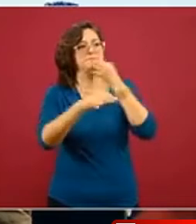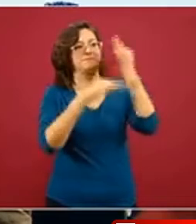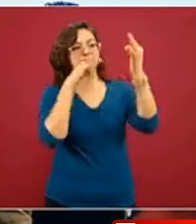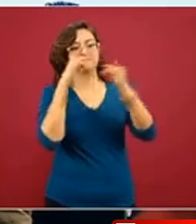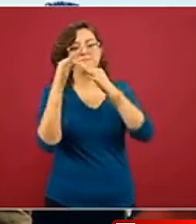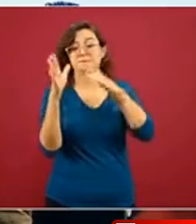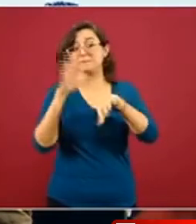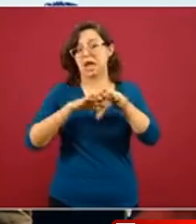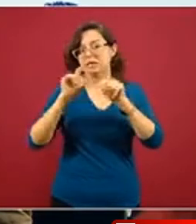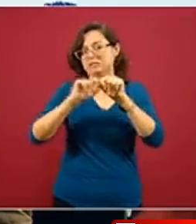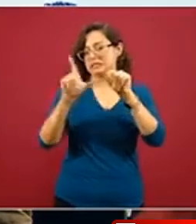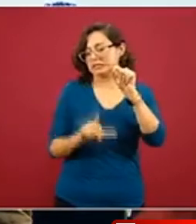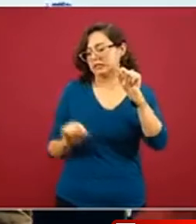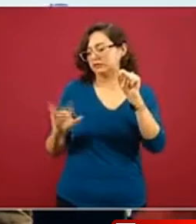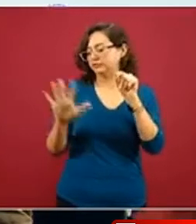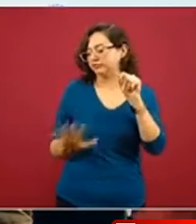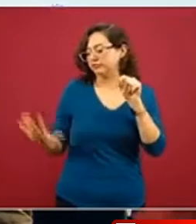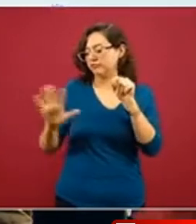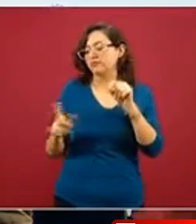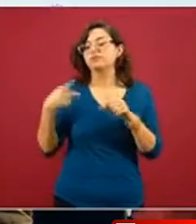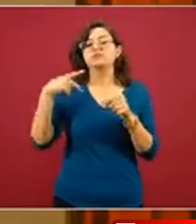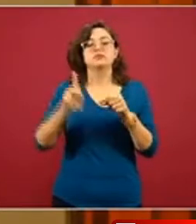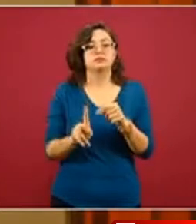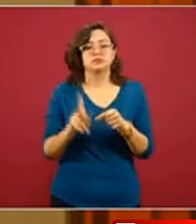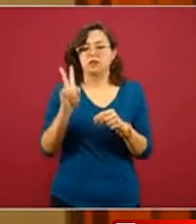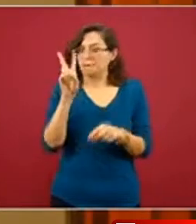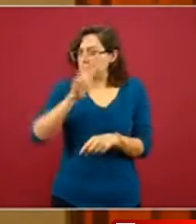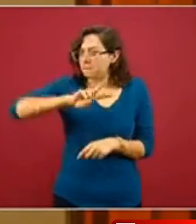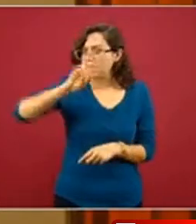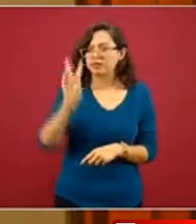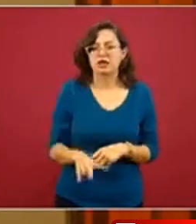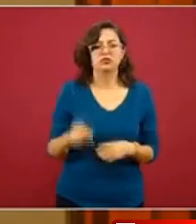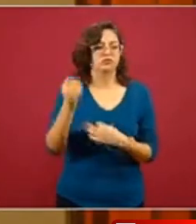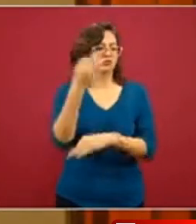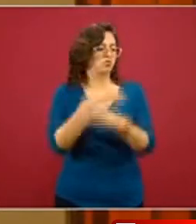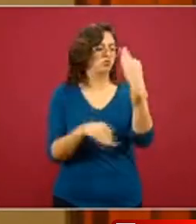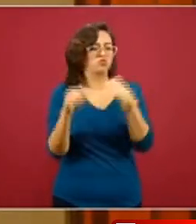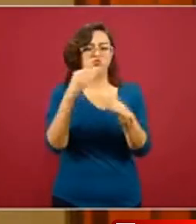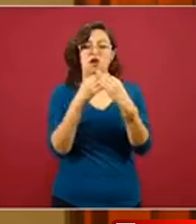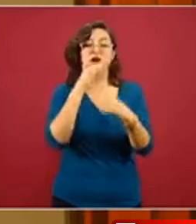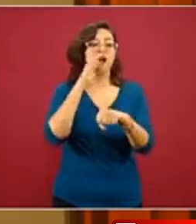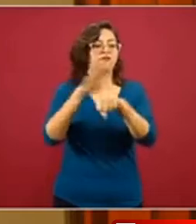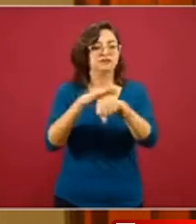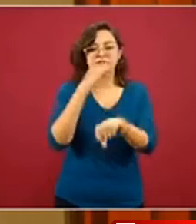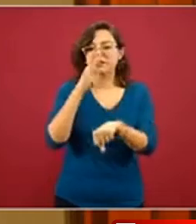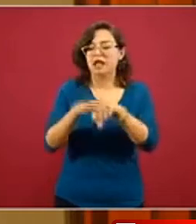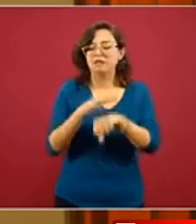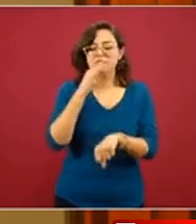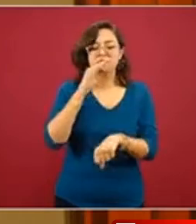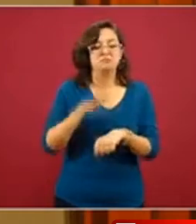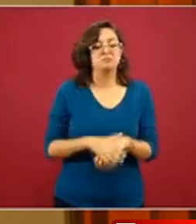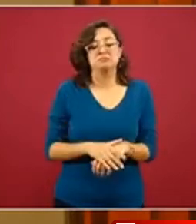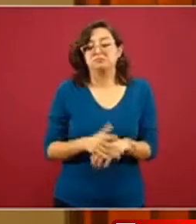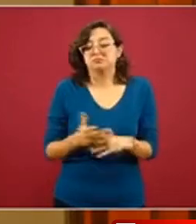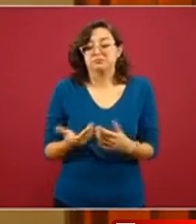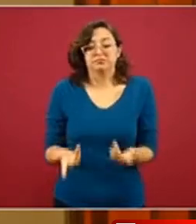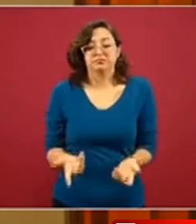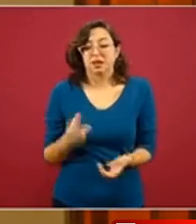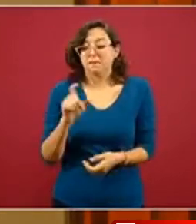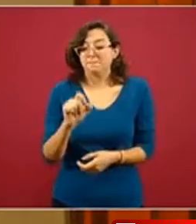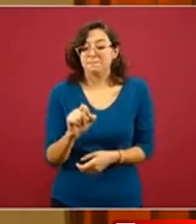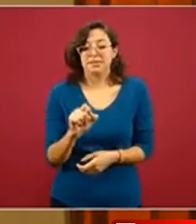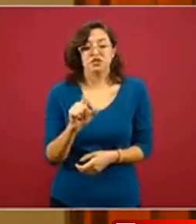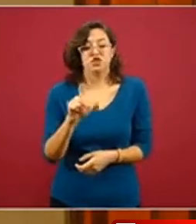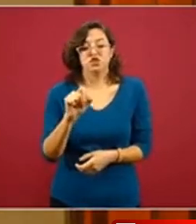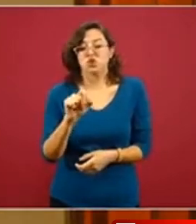es algo muy dinámico, que fue muy práctico, y les pudiera decir que casi a los 28,